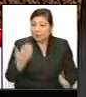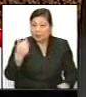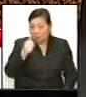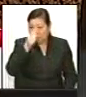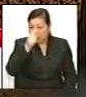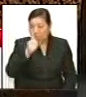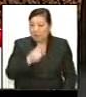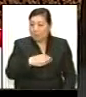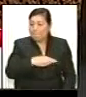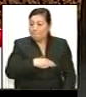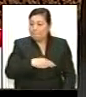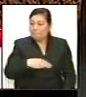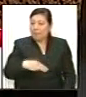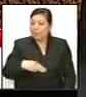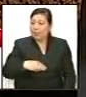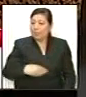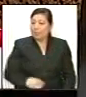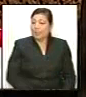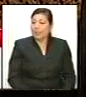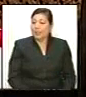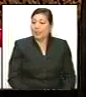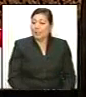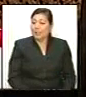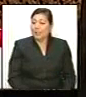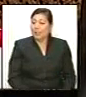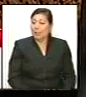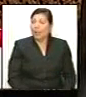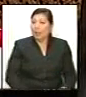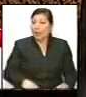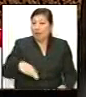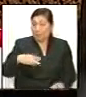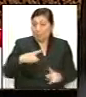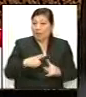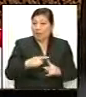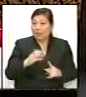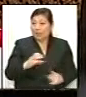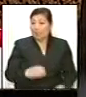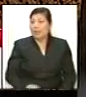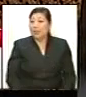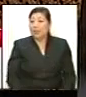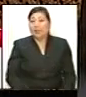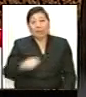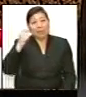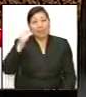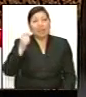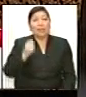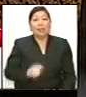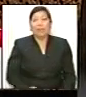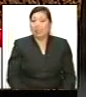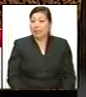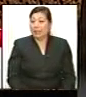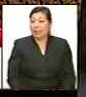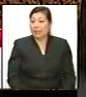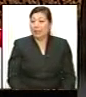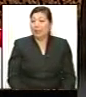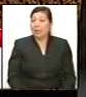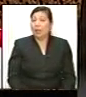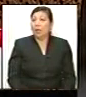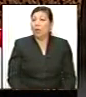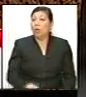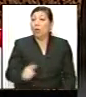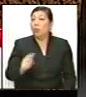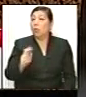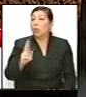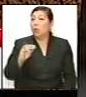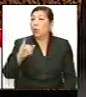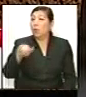domingo al ministro de Transportes y Comunicaciones, al ingeniero sanitario Elmer Trujillo,